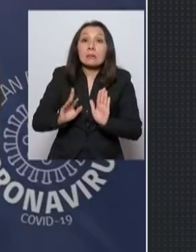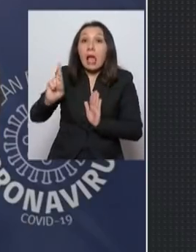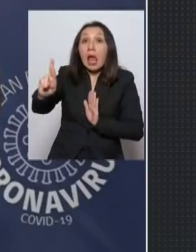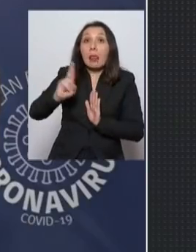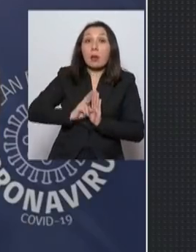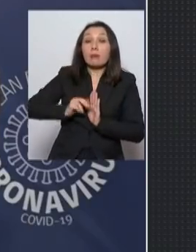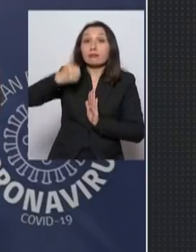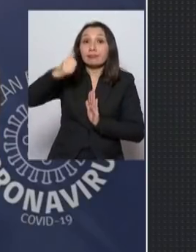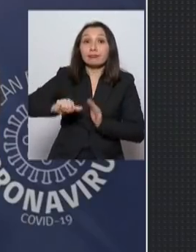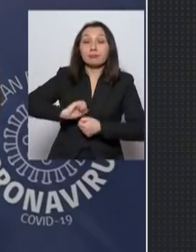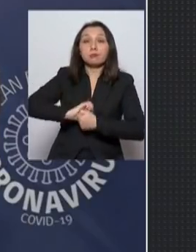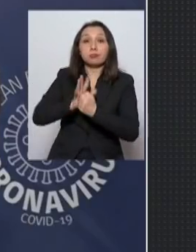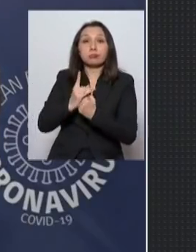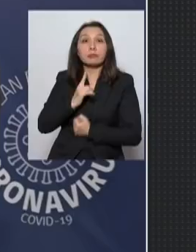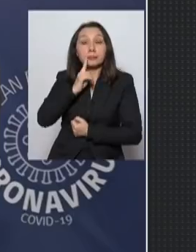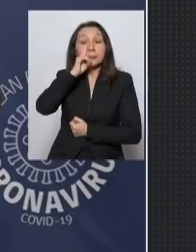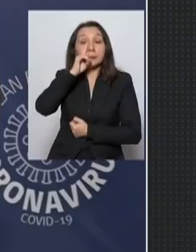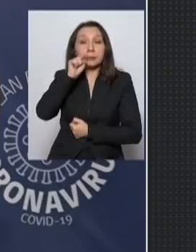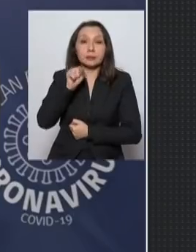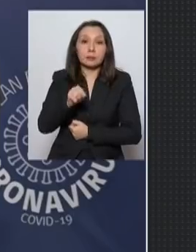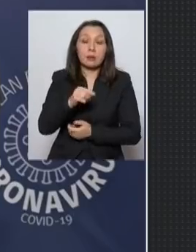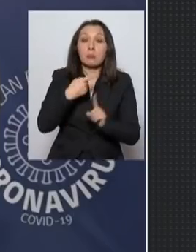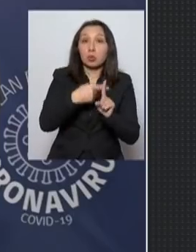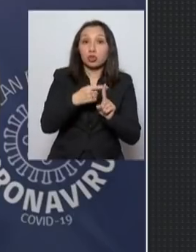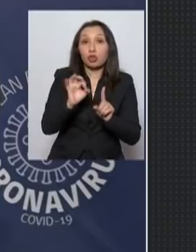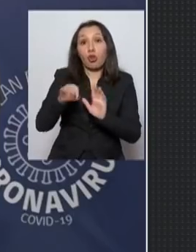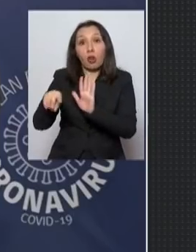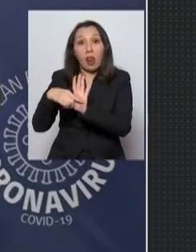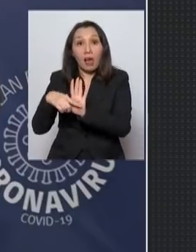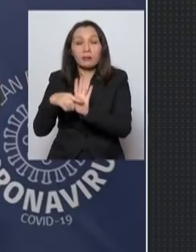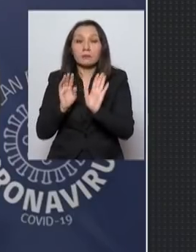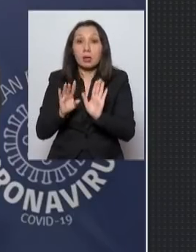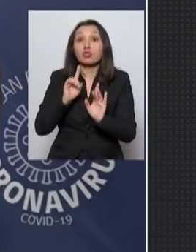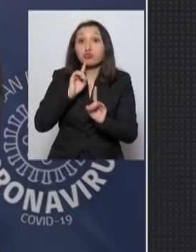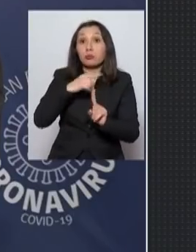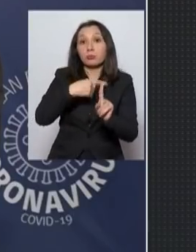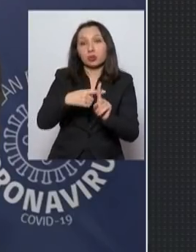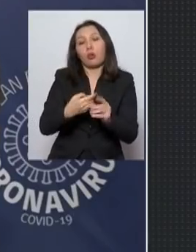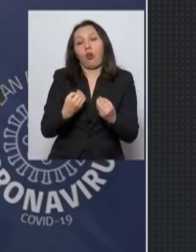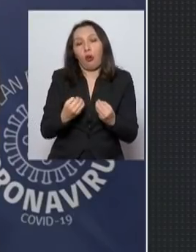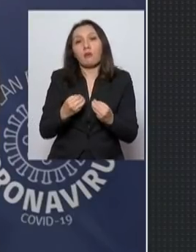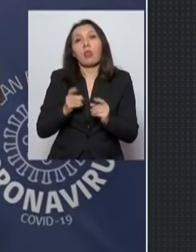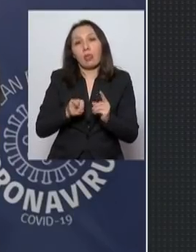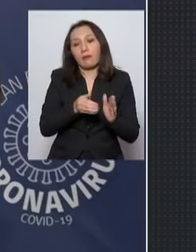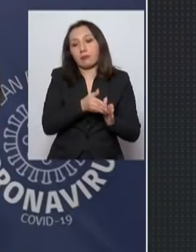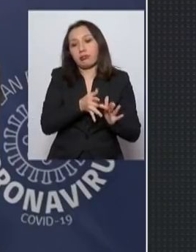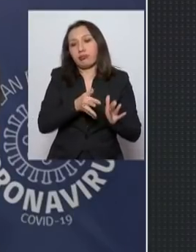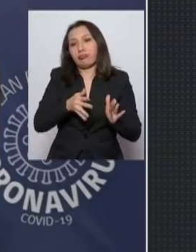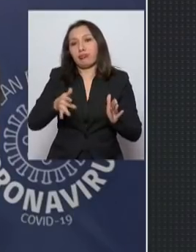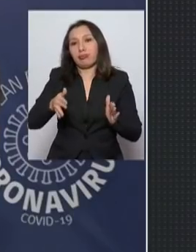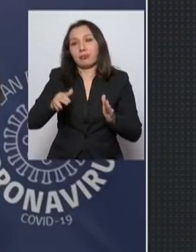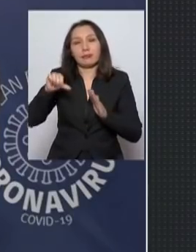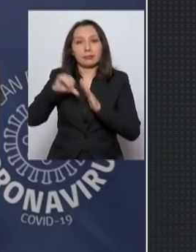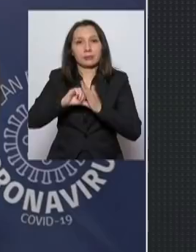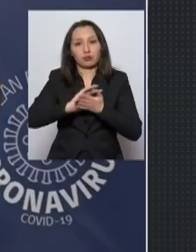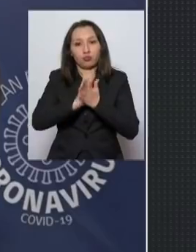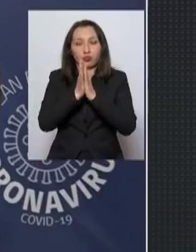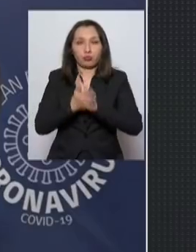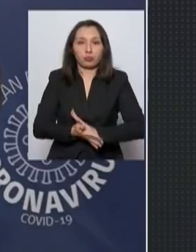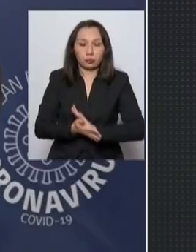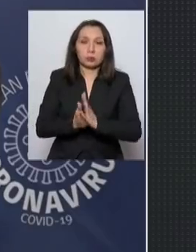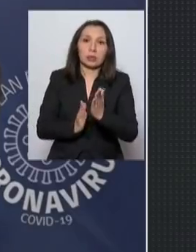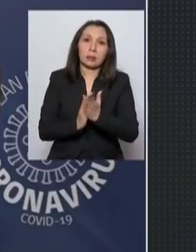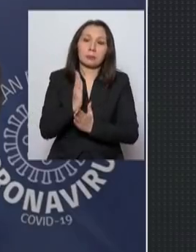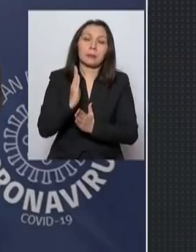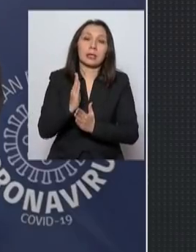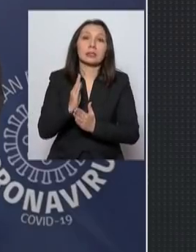la confirmación de PCR, sea este positivo o negativo. Si es positivo, por supuesto, tiene que completar la cuarentena total desde